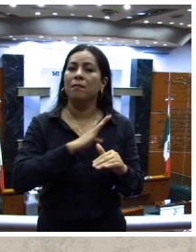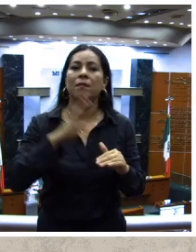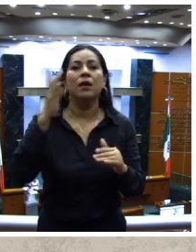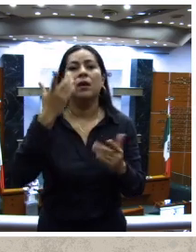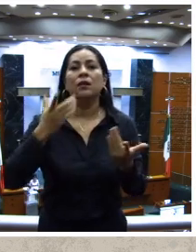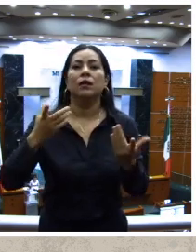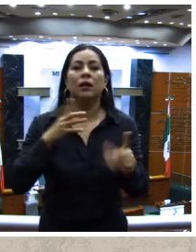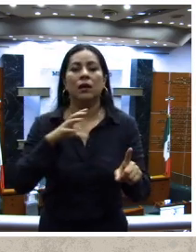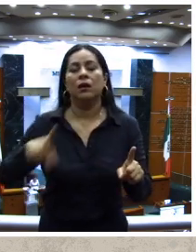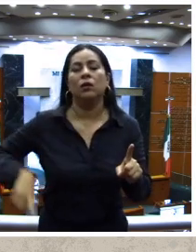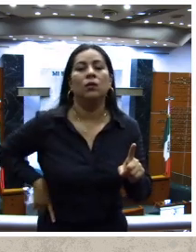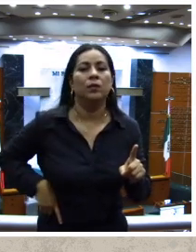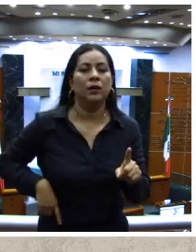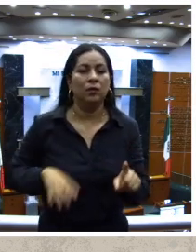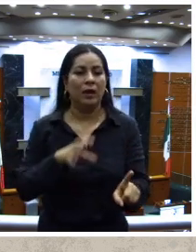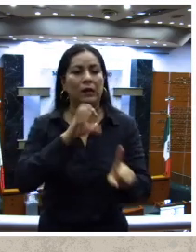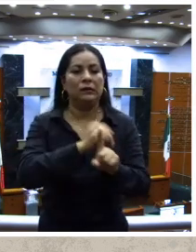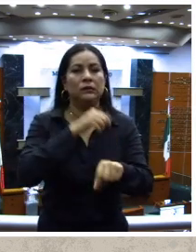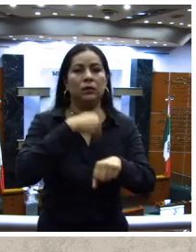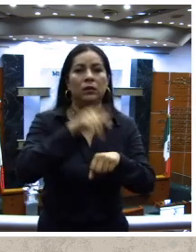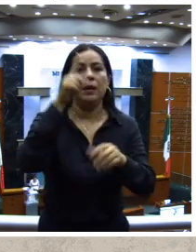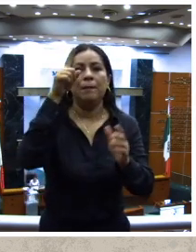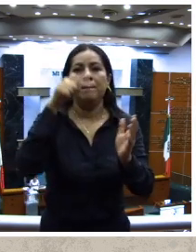alcanzó una cifra récord de